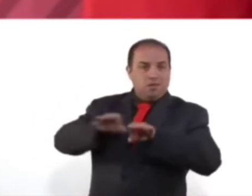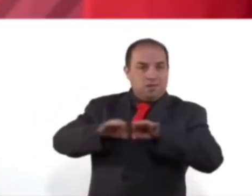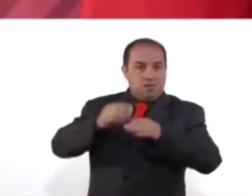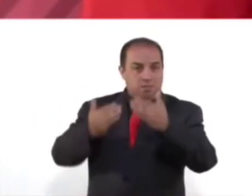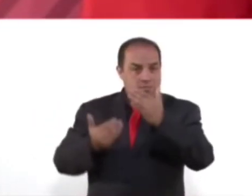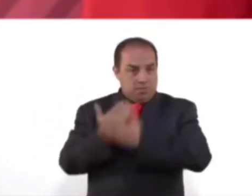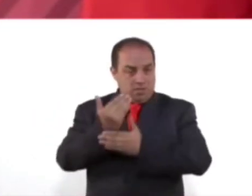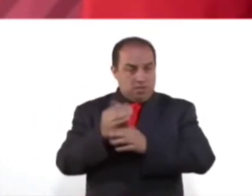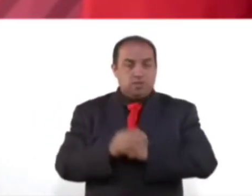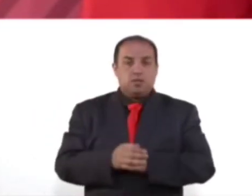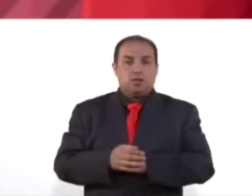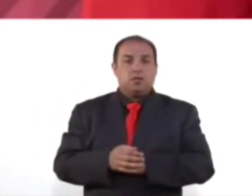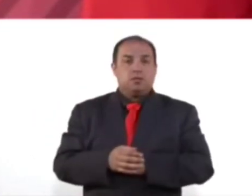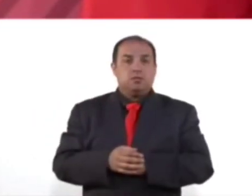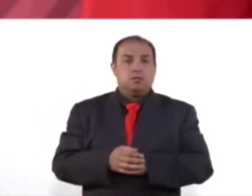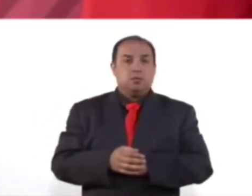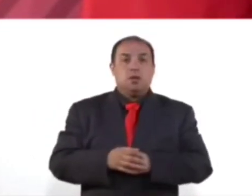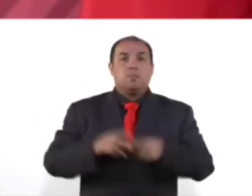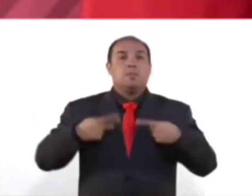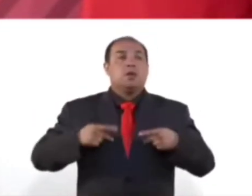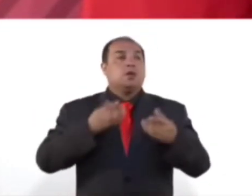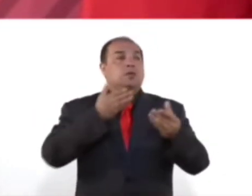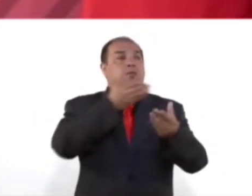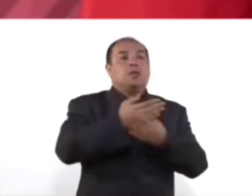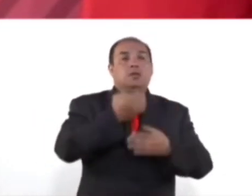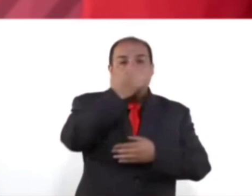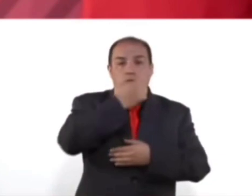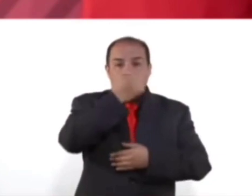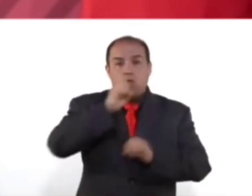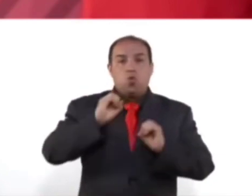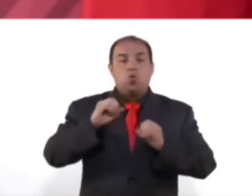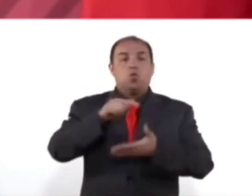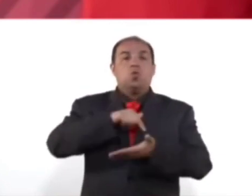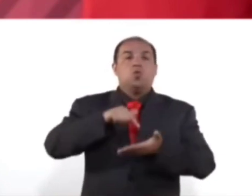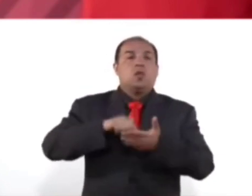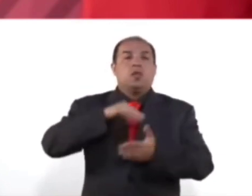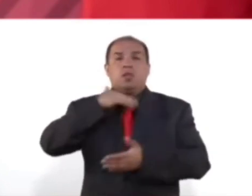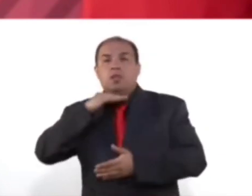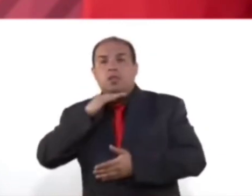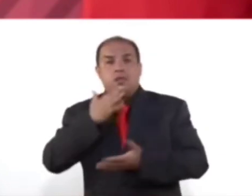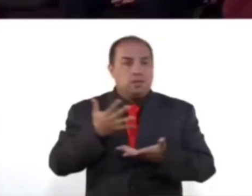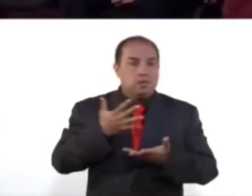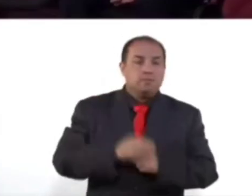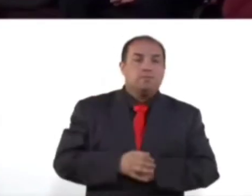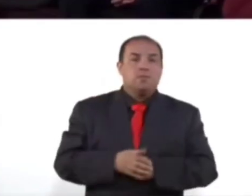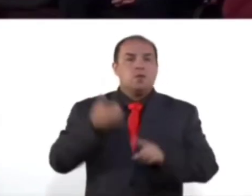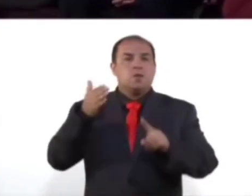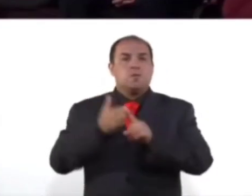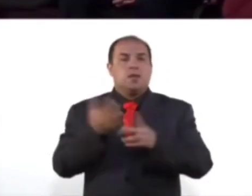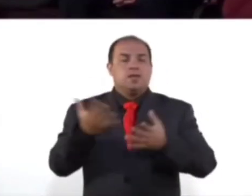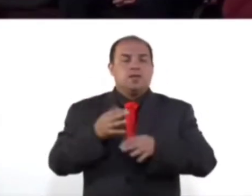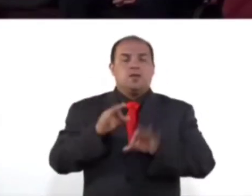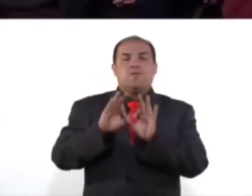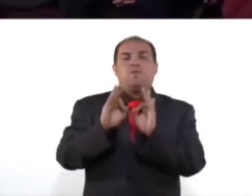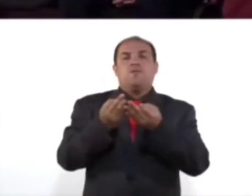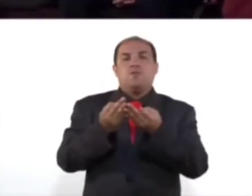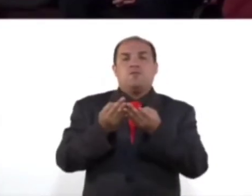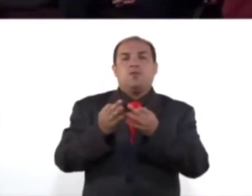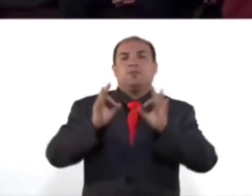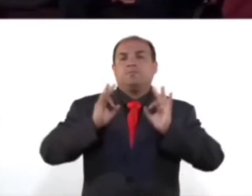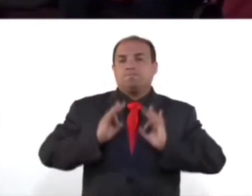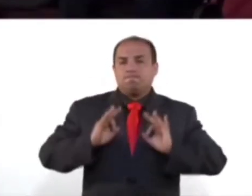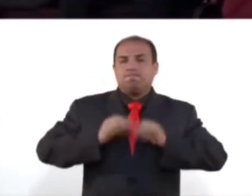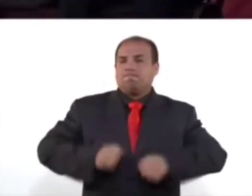que van a la escuela, que van a lugares de esparcimiento, y que el objetivo es que lo hagan de forma cómoda, segura, en un